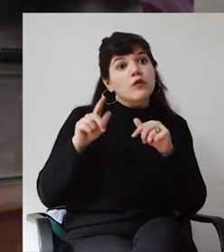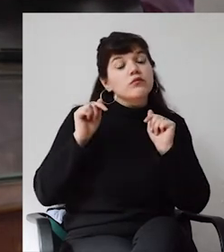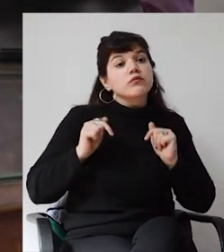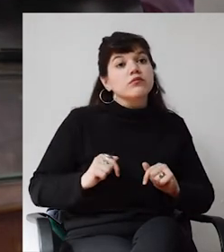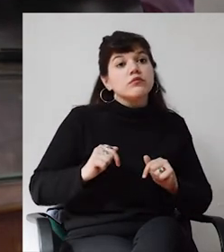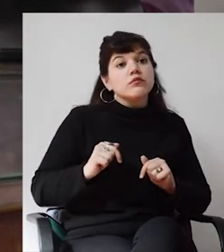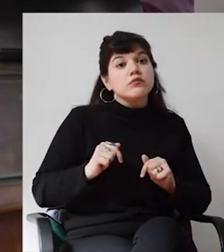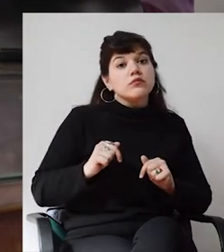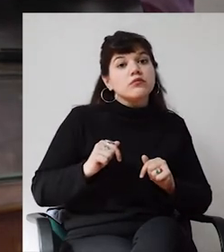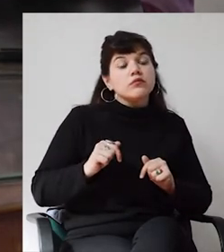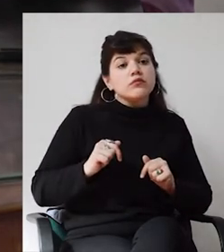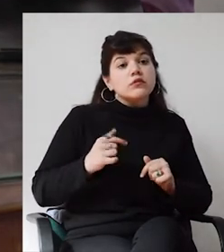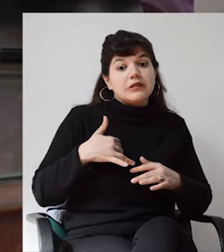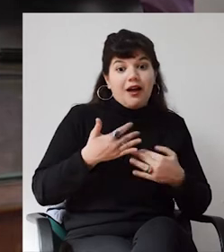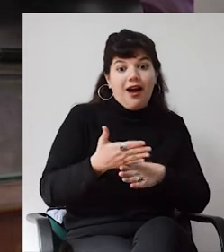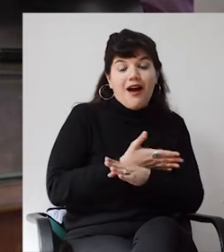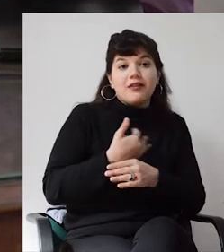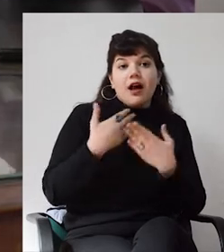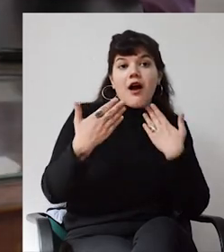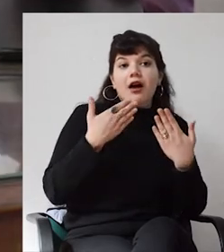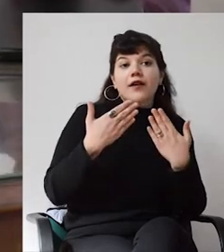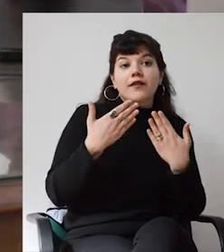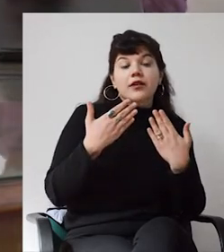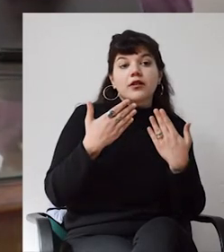Y como ya lo he señalado antes,